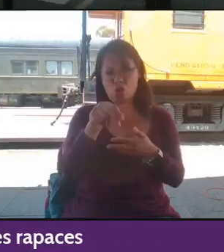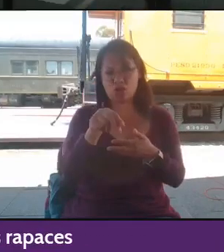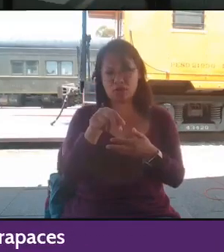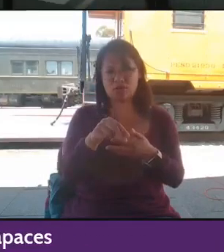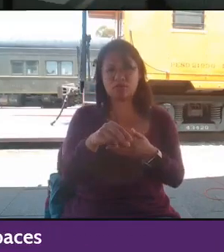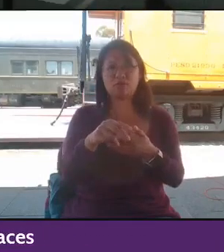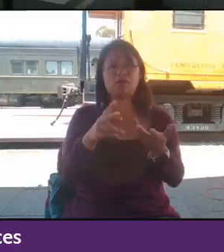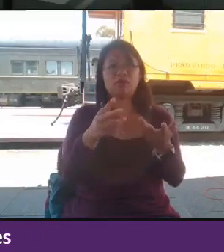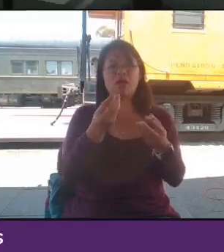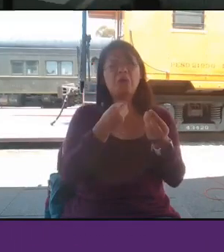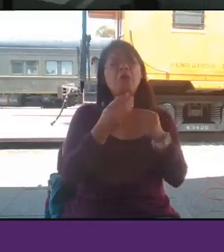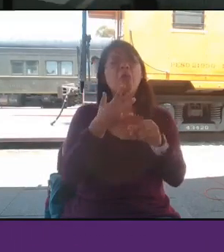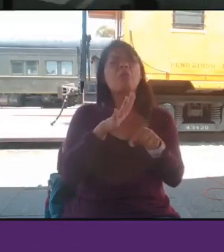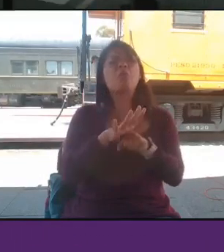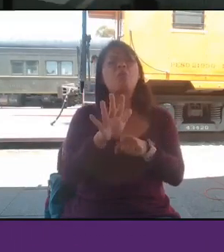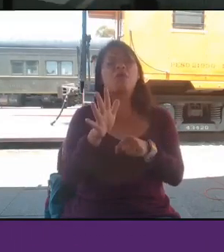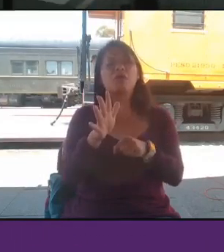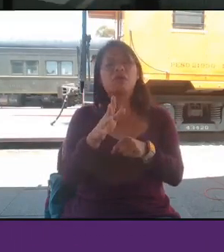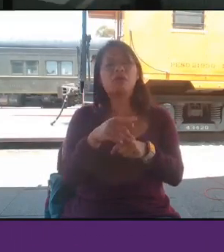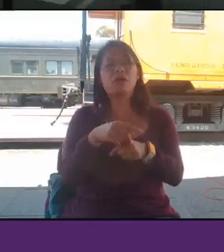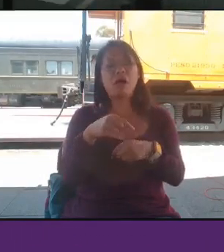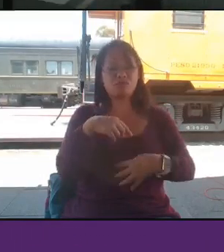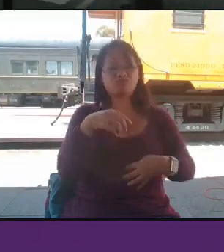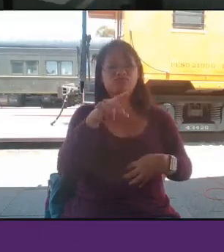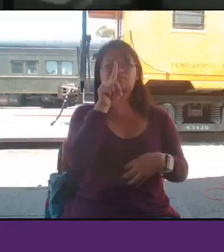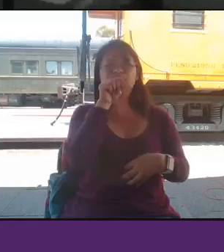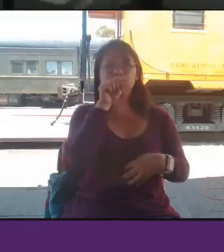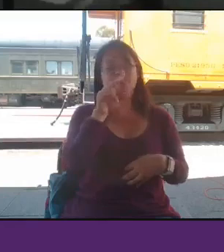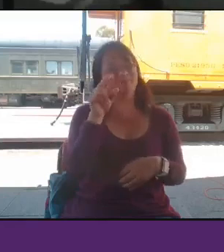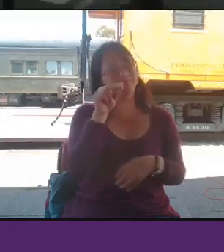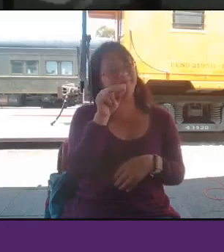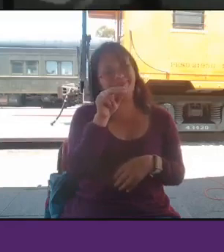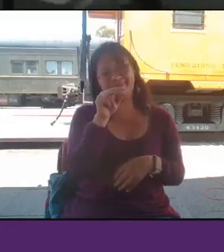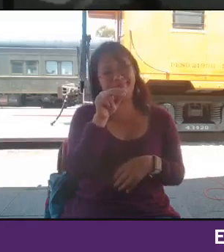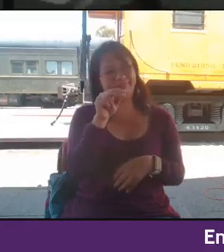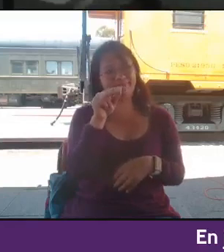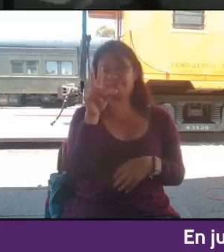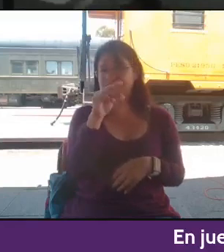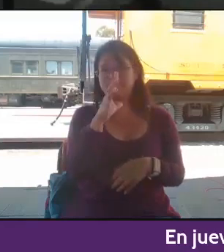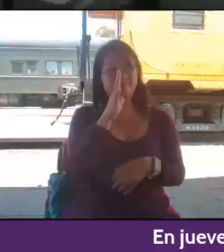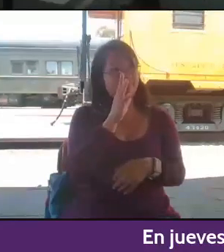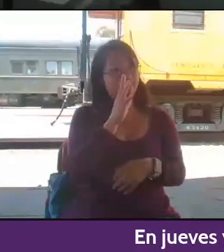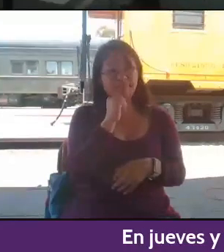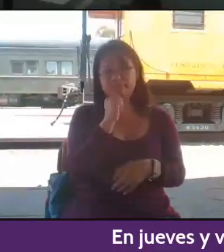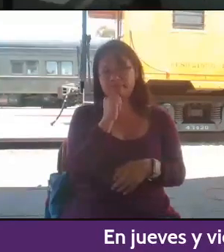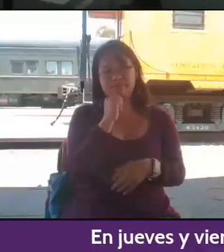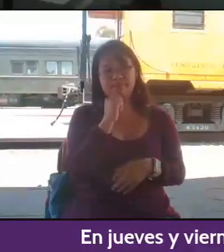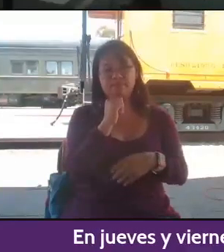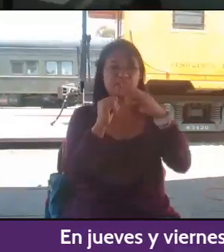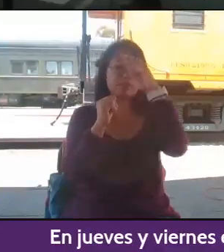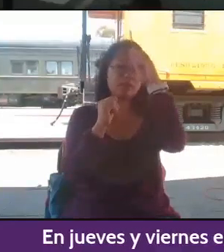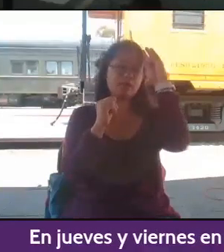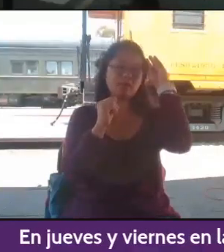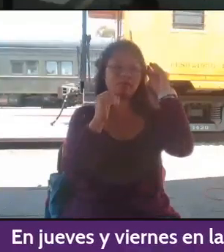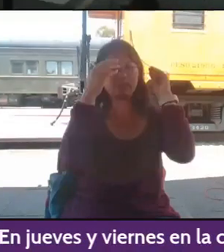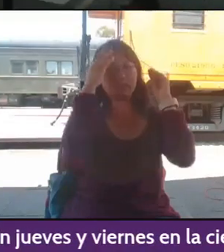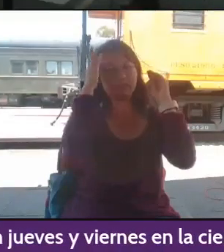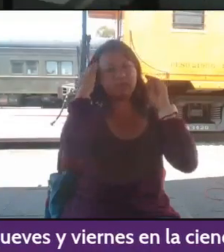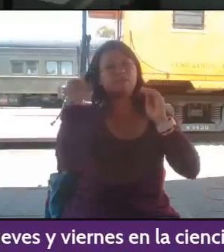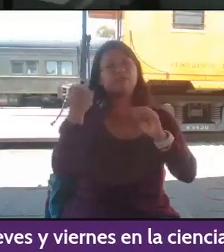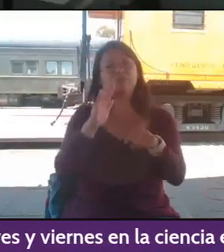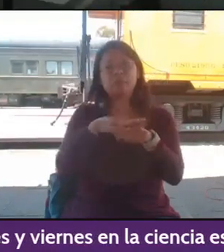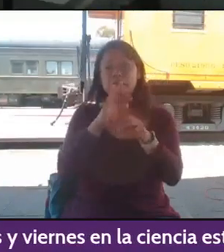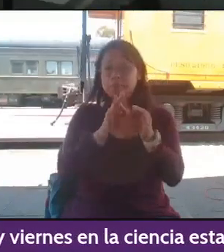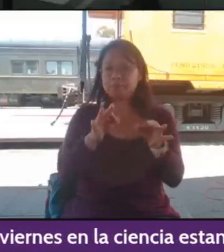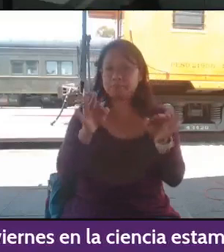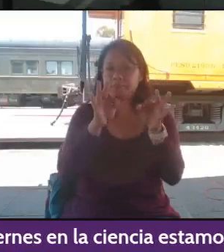comen tripas de pollo. Entonces, cuando tienes uno, cuando encuentras uno, no se lo pueden quedar. Lo importante es que vaya a un centro de